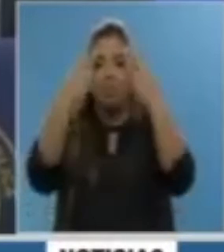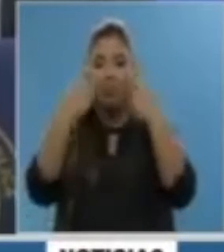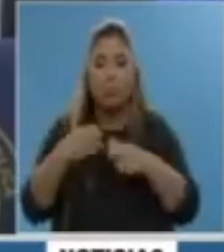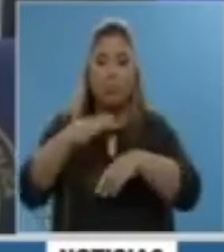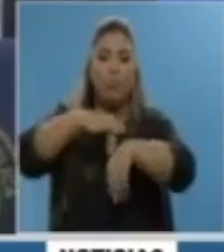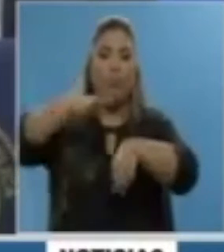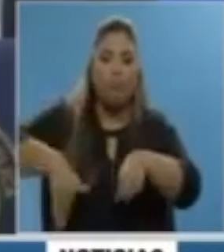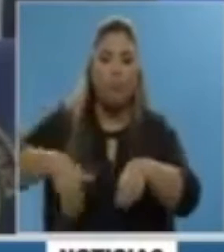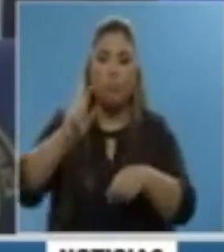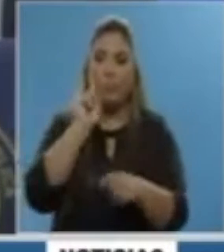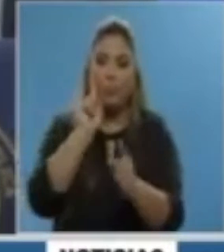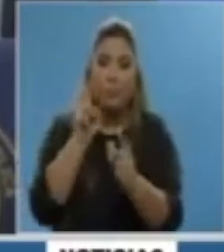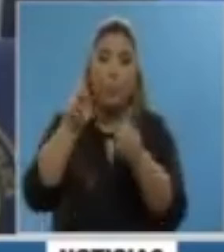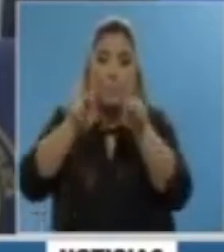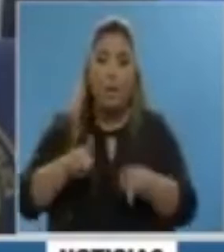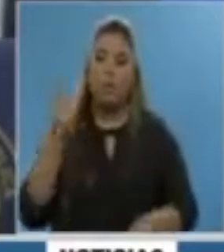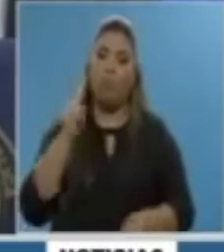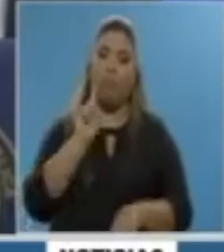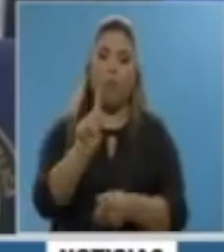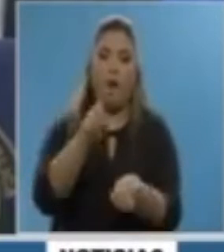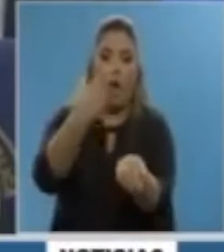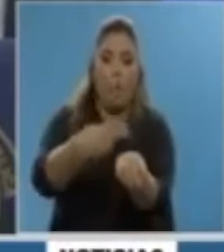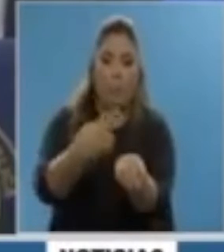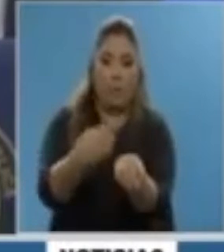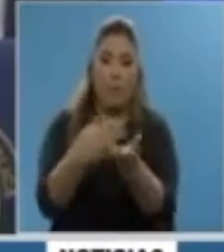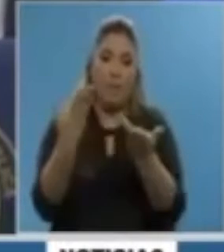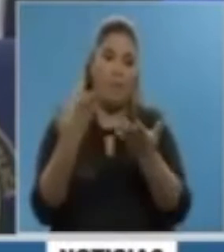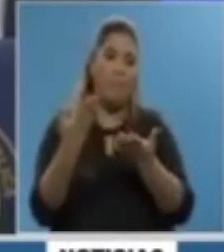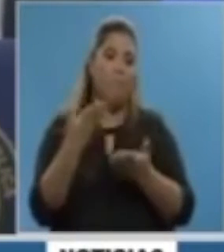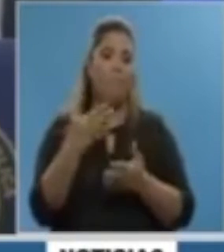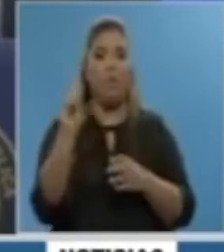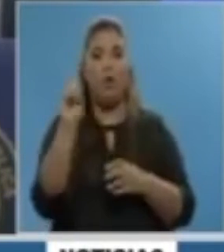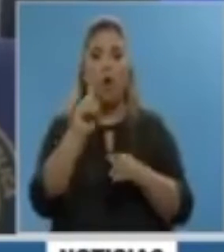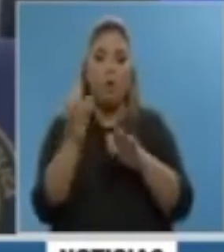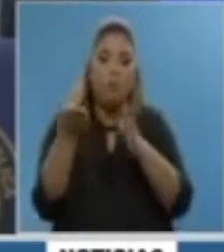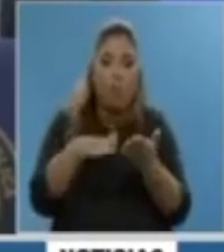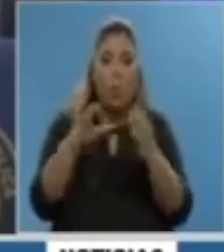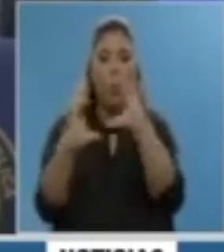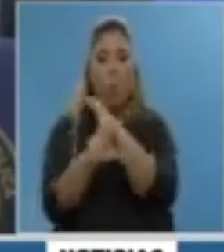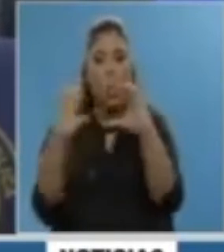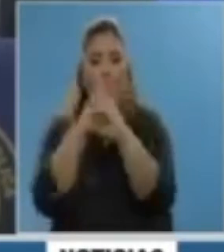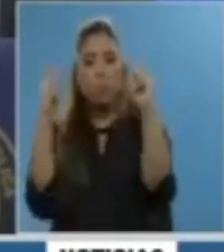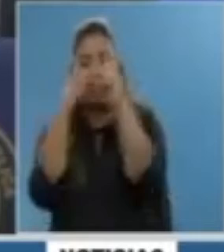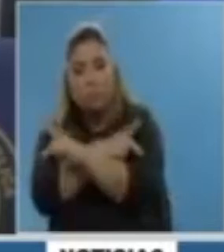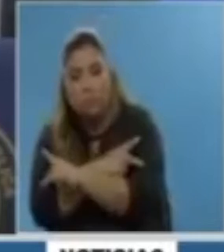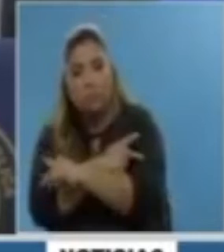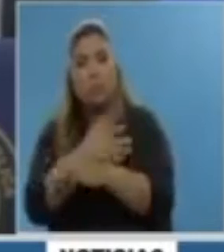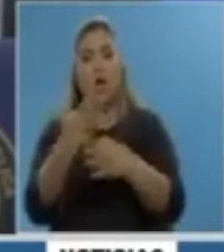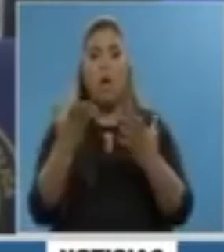asistieron a los hospitales y tuvieron un desenlace, ya sea en unidades de cuidado intensivo o en salas